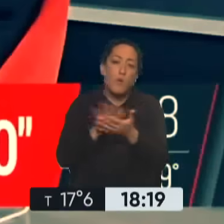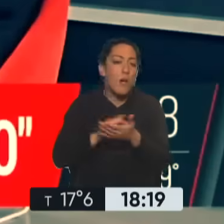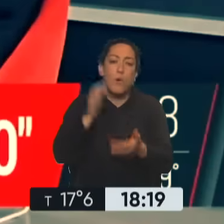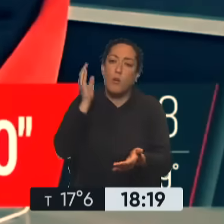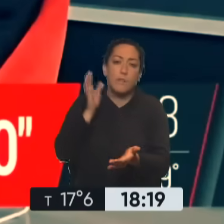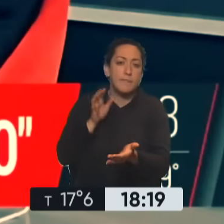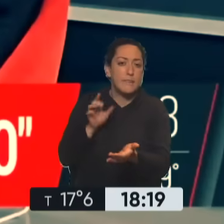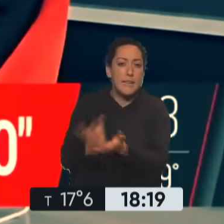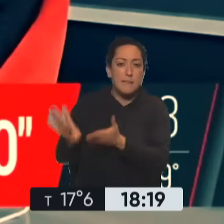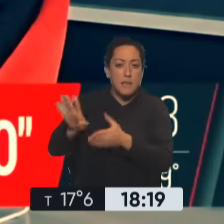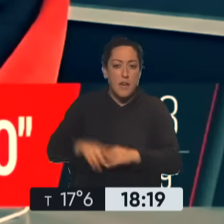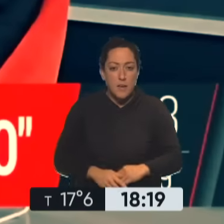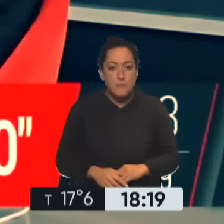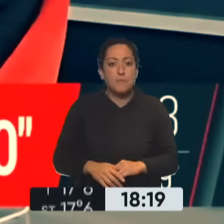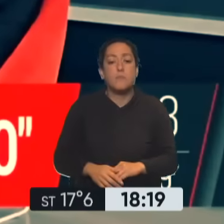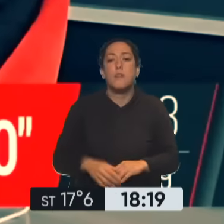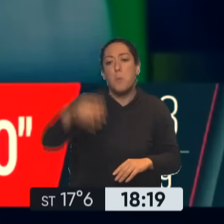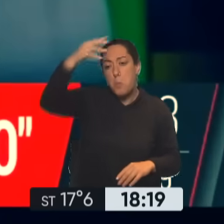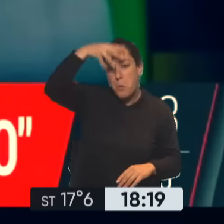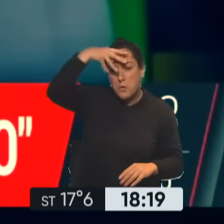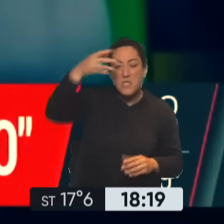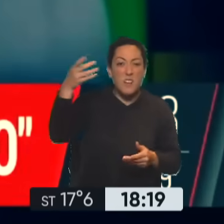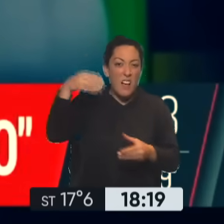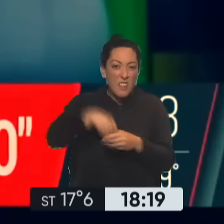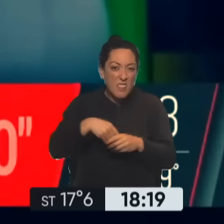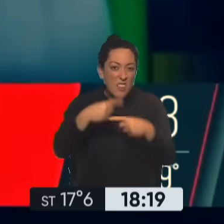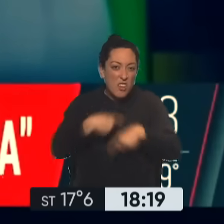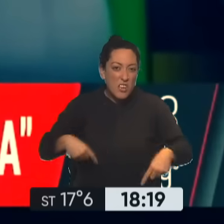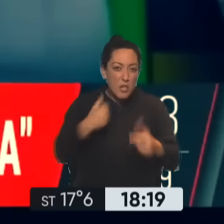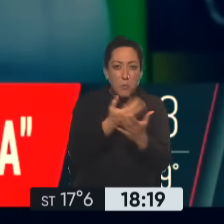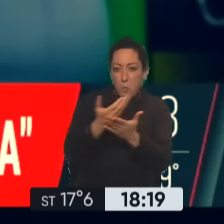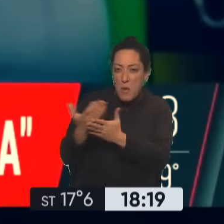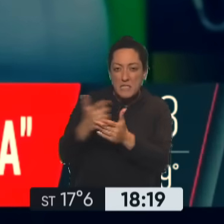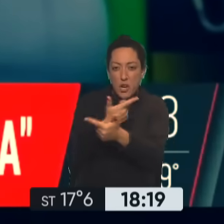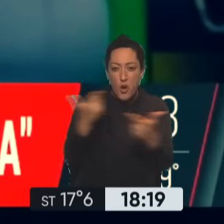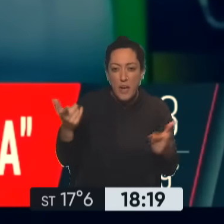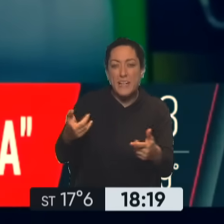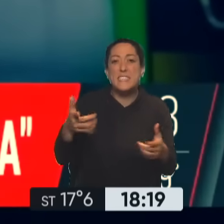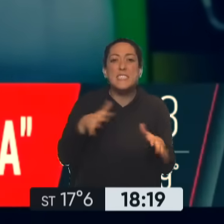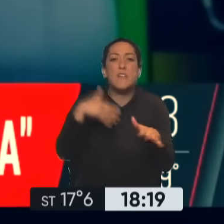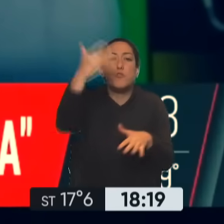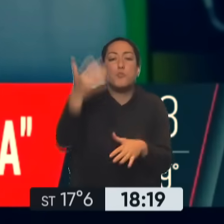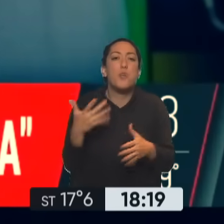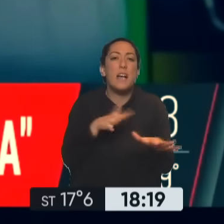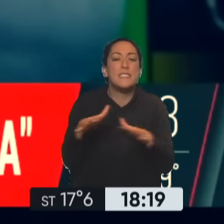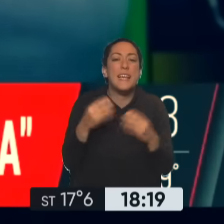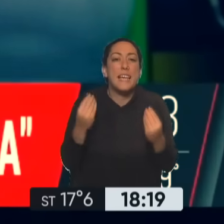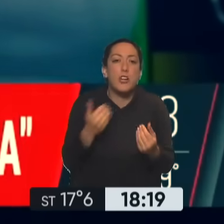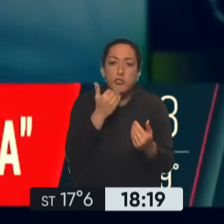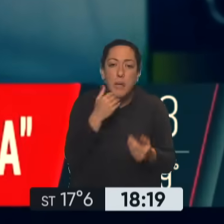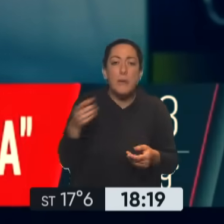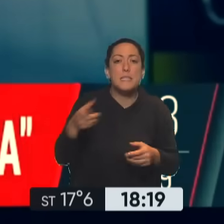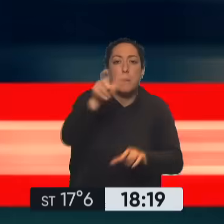kirchnerismo. Bullrich es una cáscara vacía, no tiene contenido, no sabe lo que hay que hacer, engaña a la gente, no